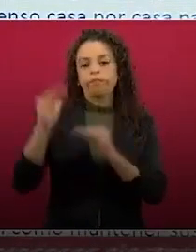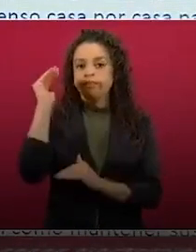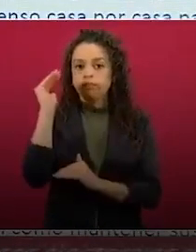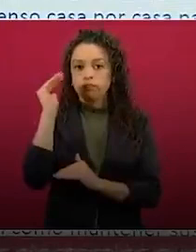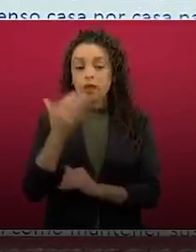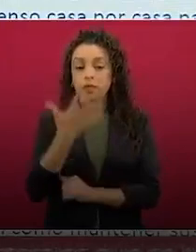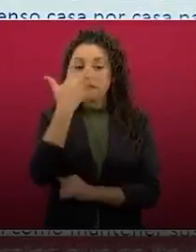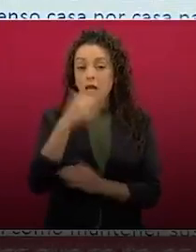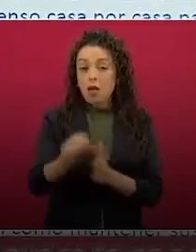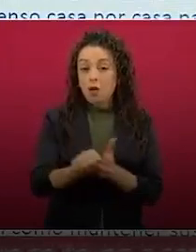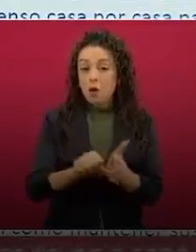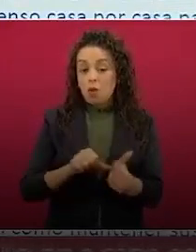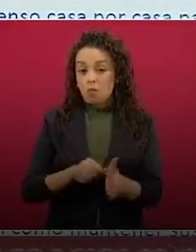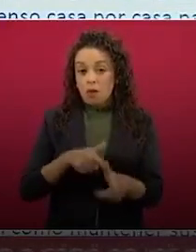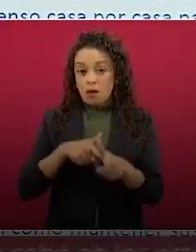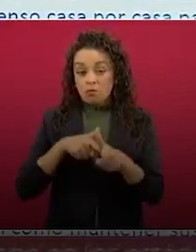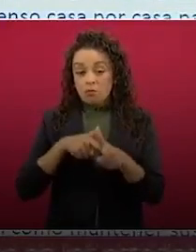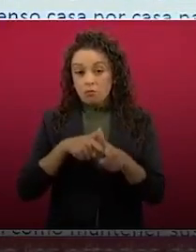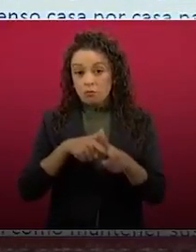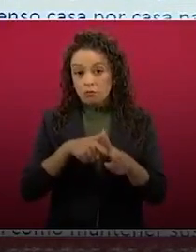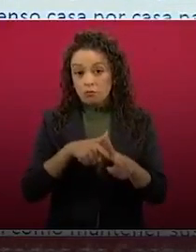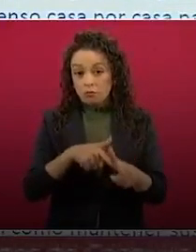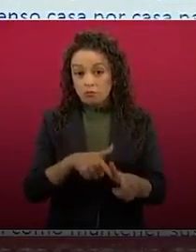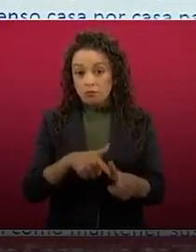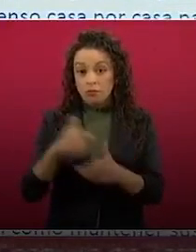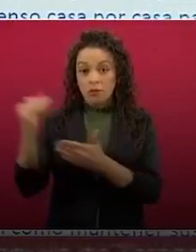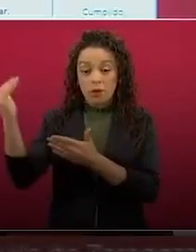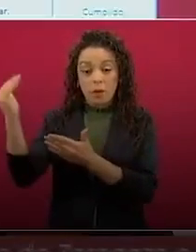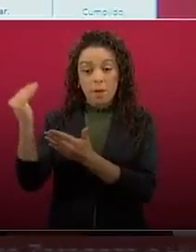5 meses se redujo en